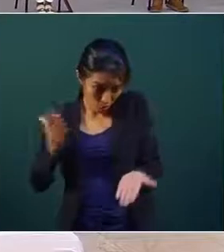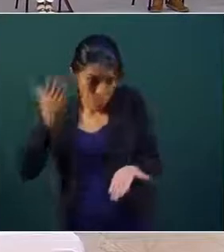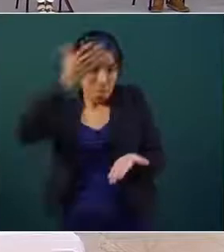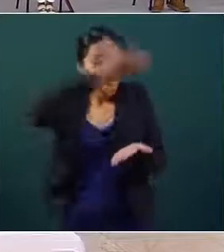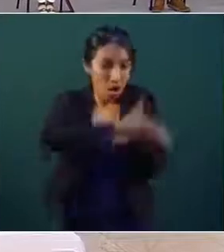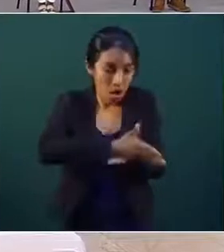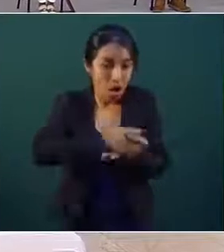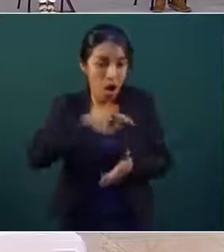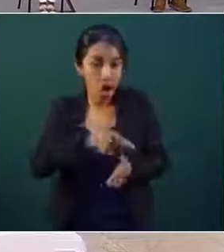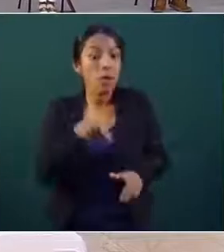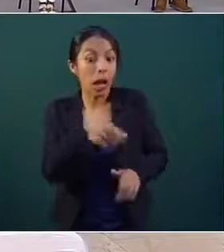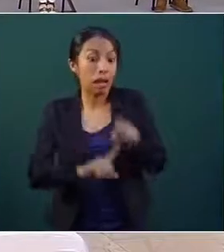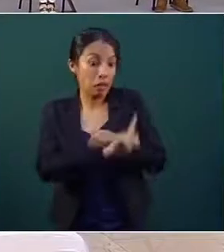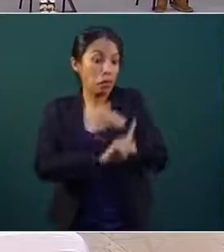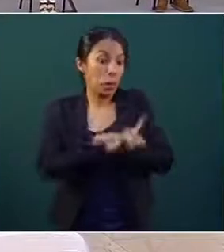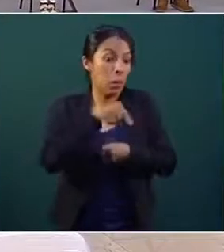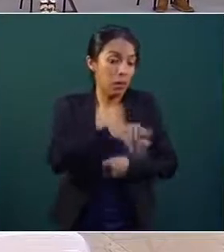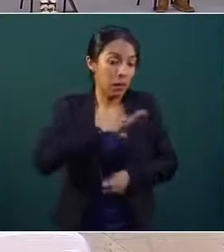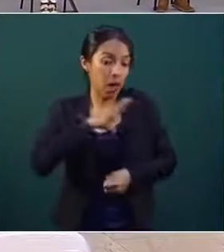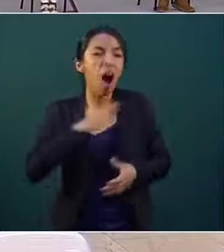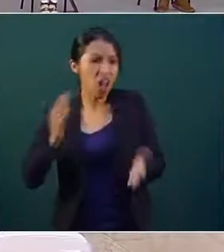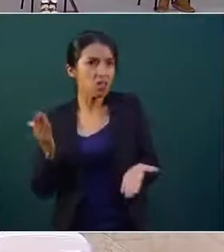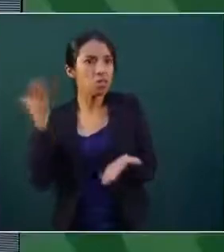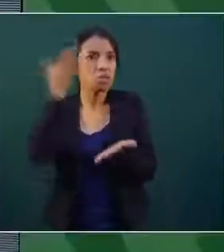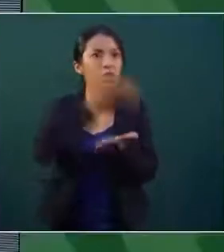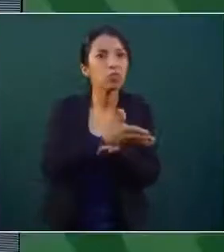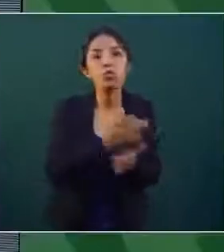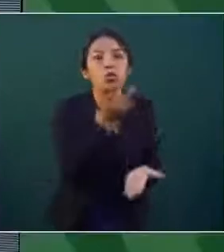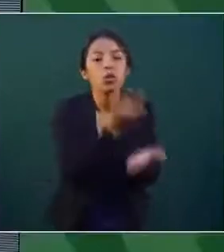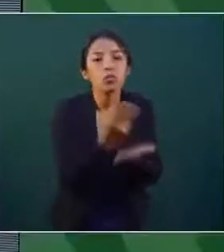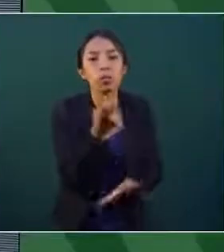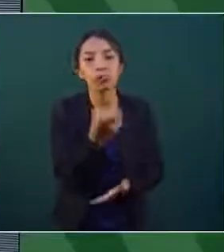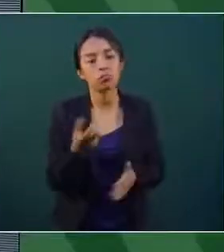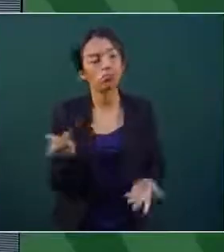agrava el